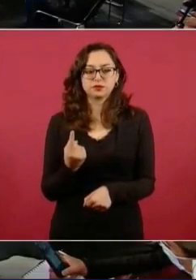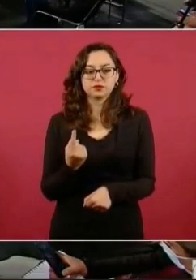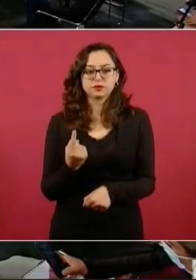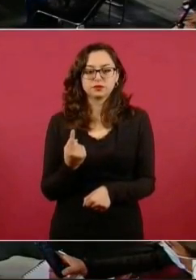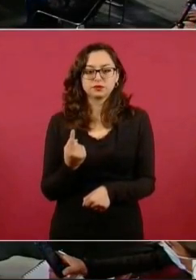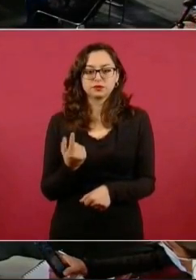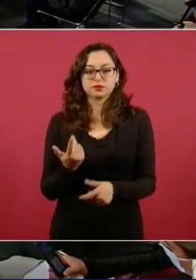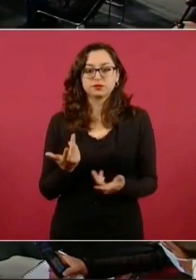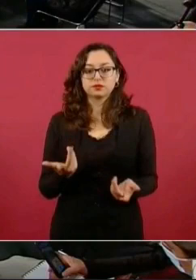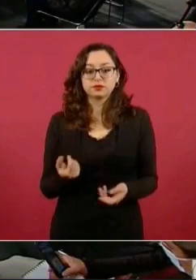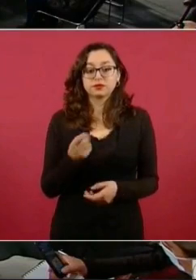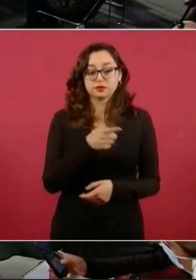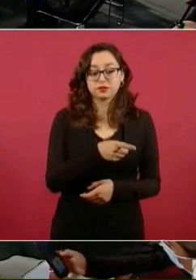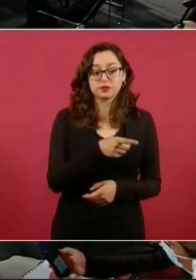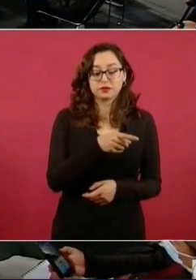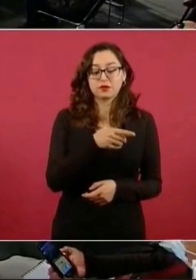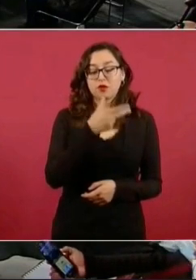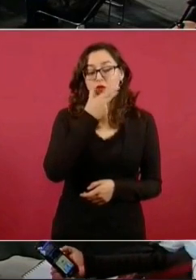Marín